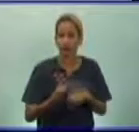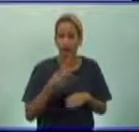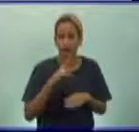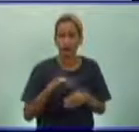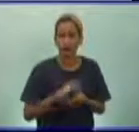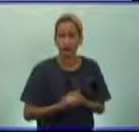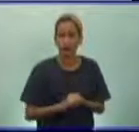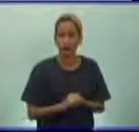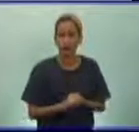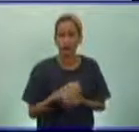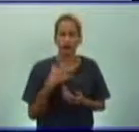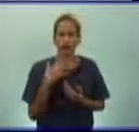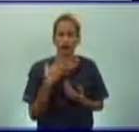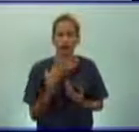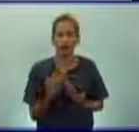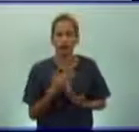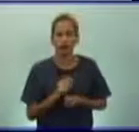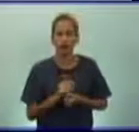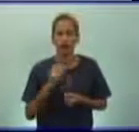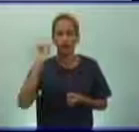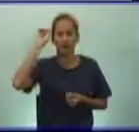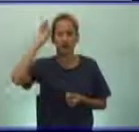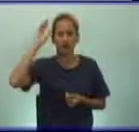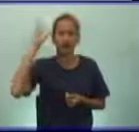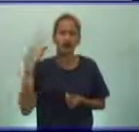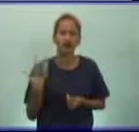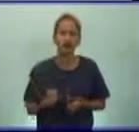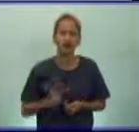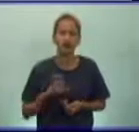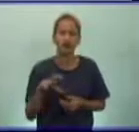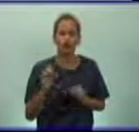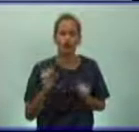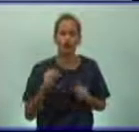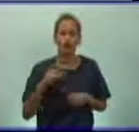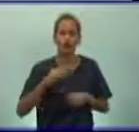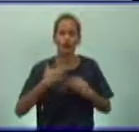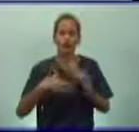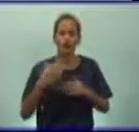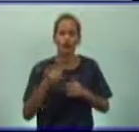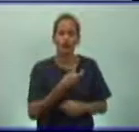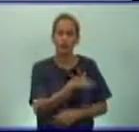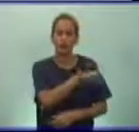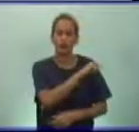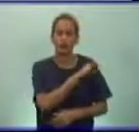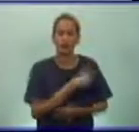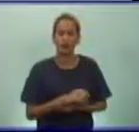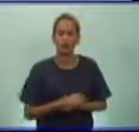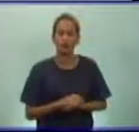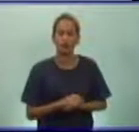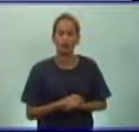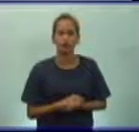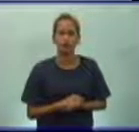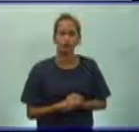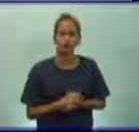pueblo según lo planteado en el texto? Y el inciso H expresa con una palabra lo